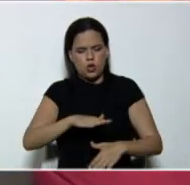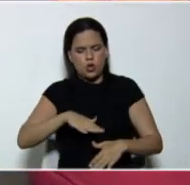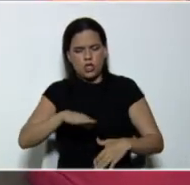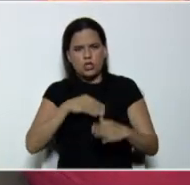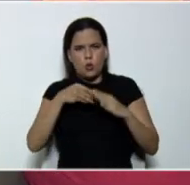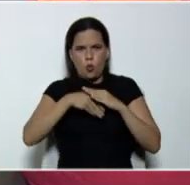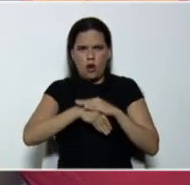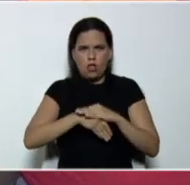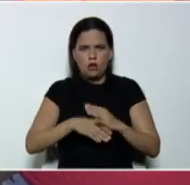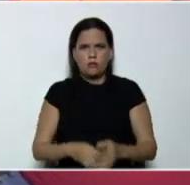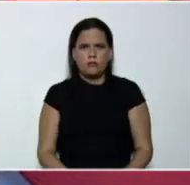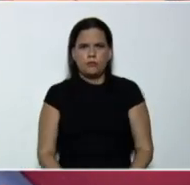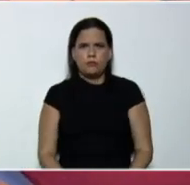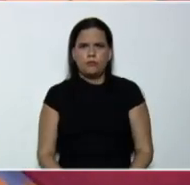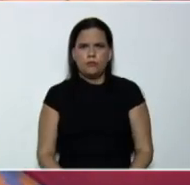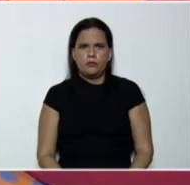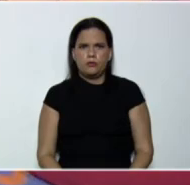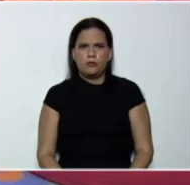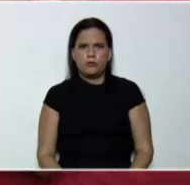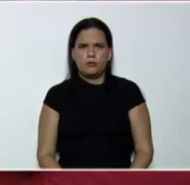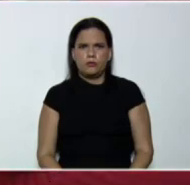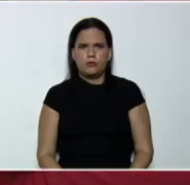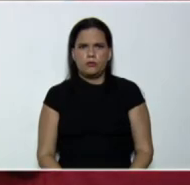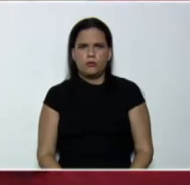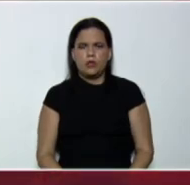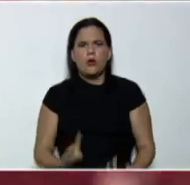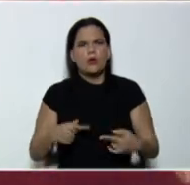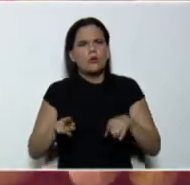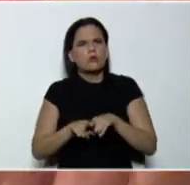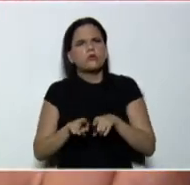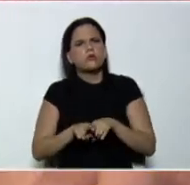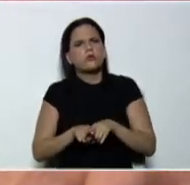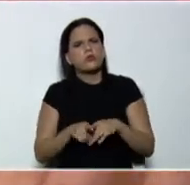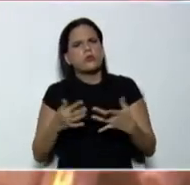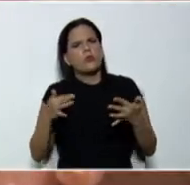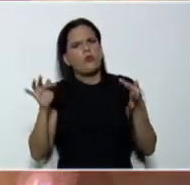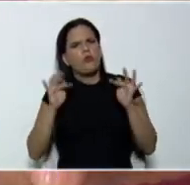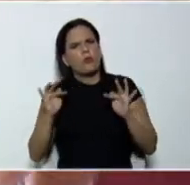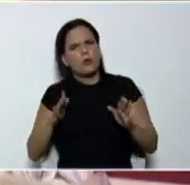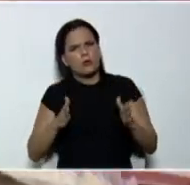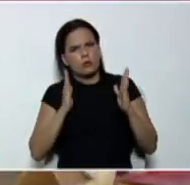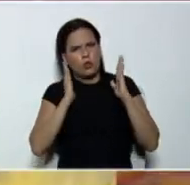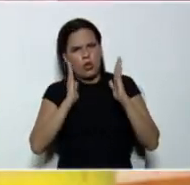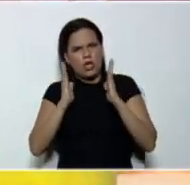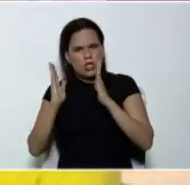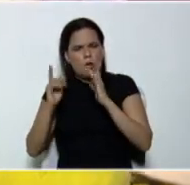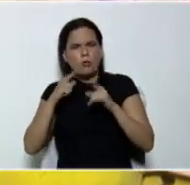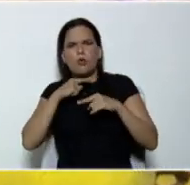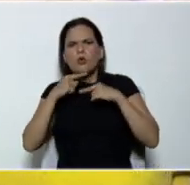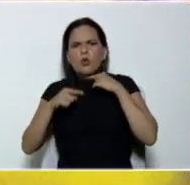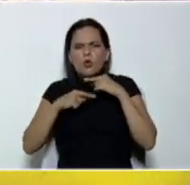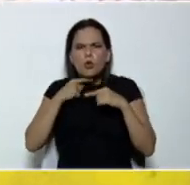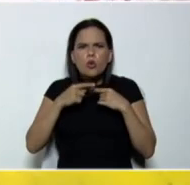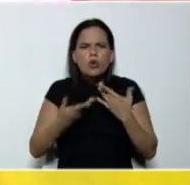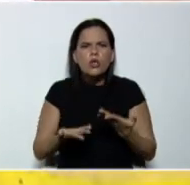donde lo puedan guardar. Así como de igual manera aquí están clasificados. por